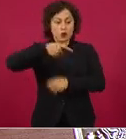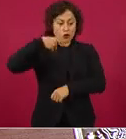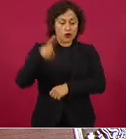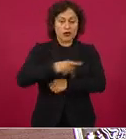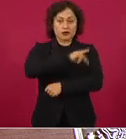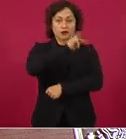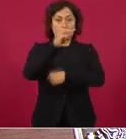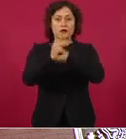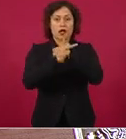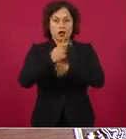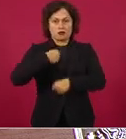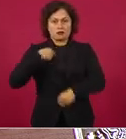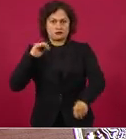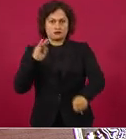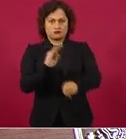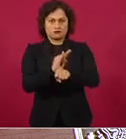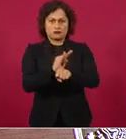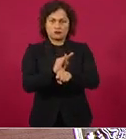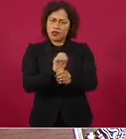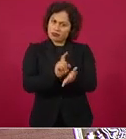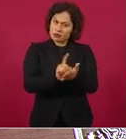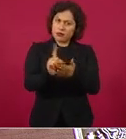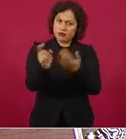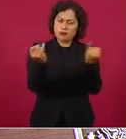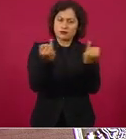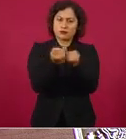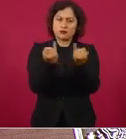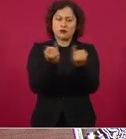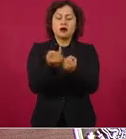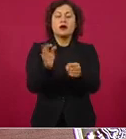luchamos muchos,